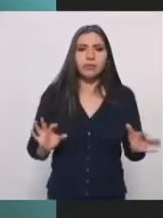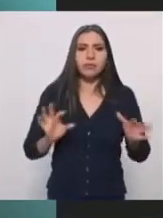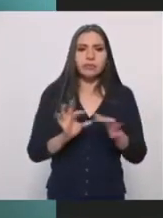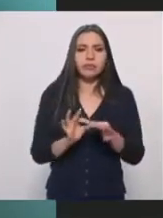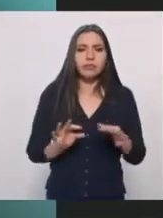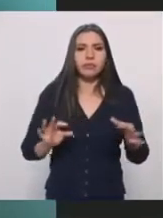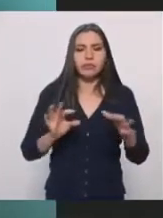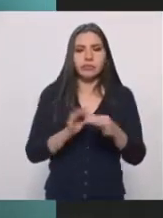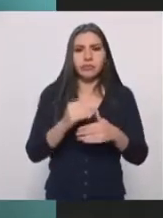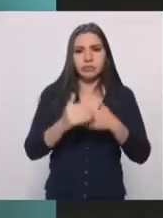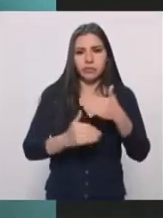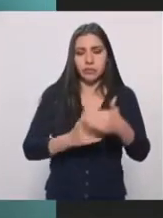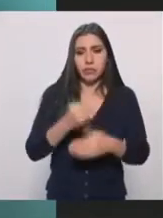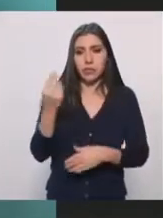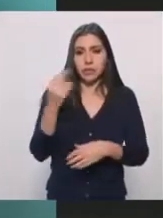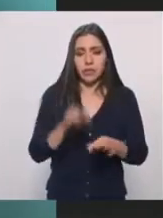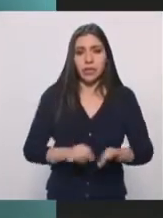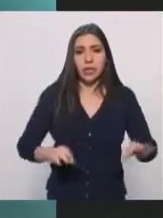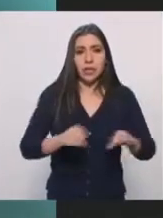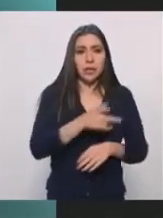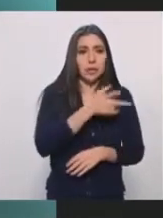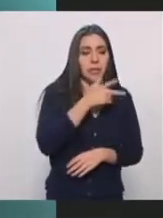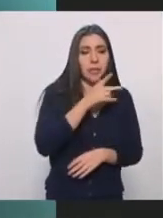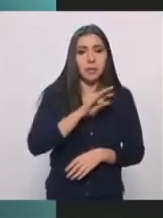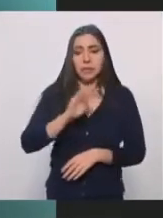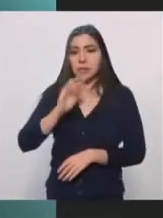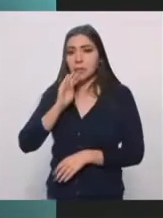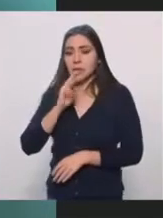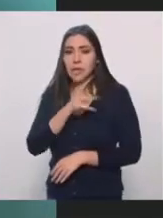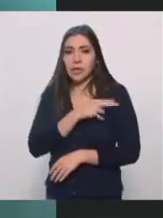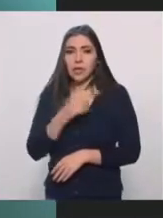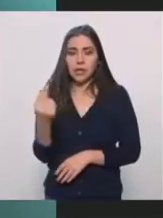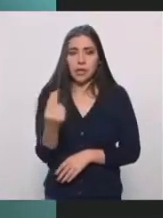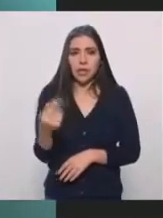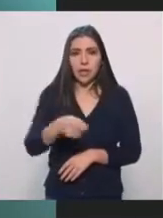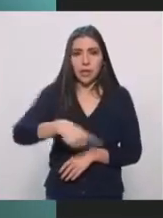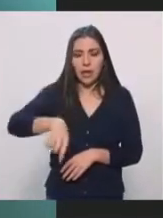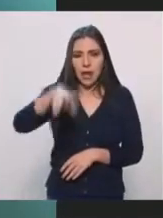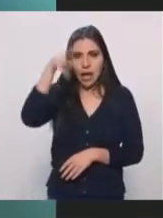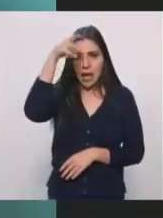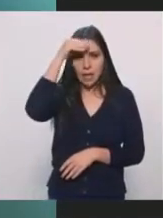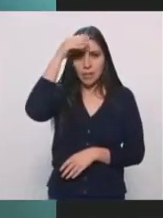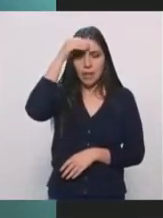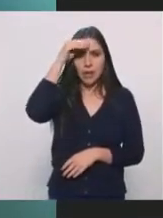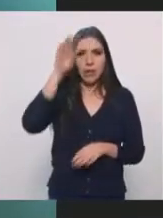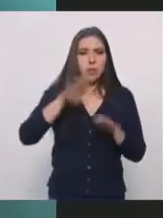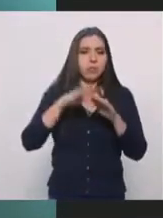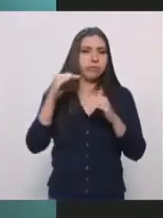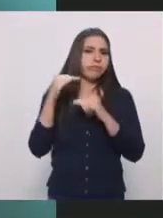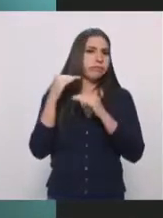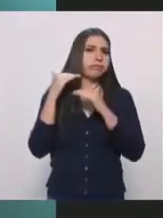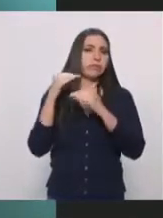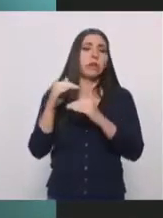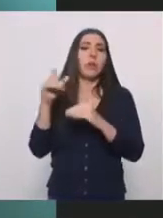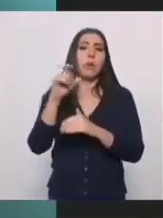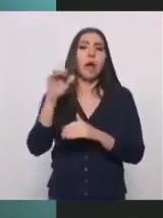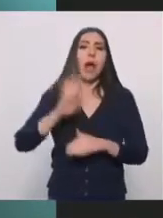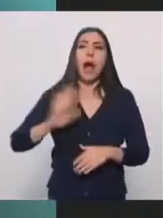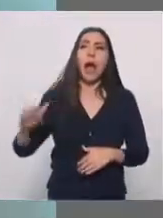es importante que los hijos y los padres aprendamos y los hijos aprendan a marcar límites aún ya de adultos.